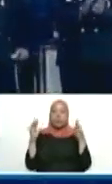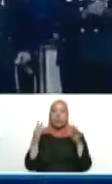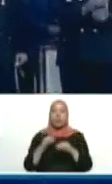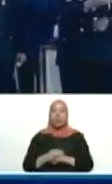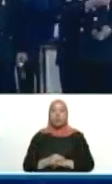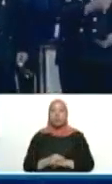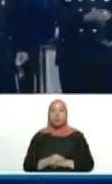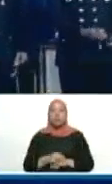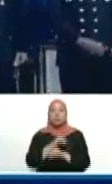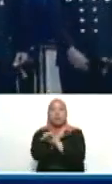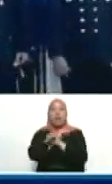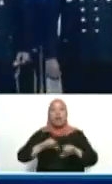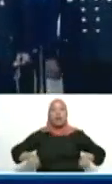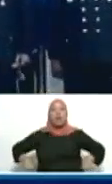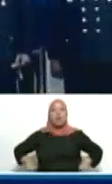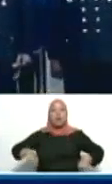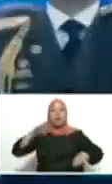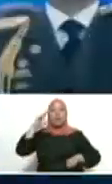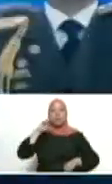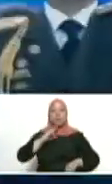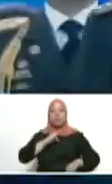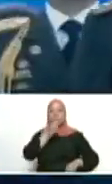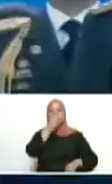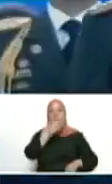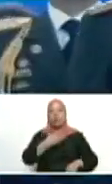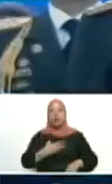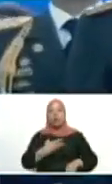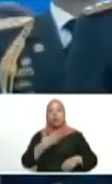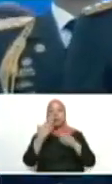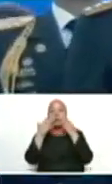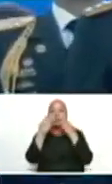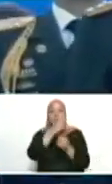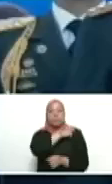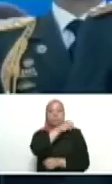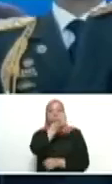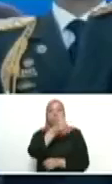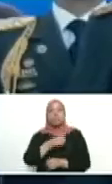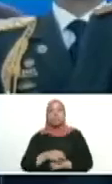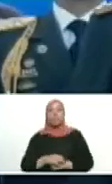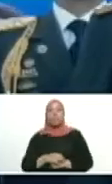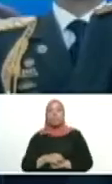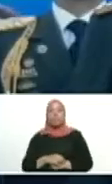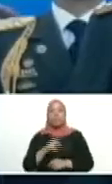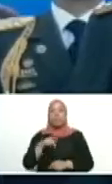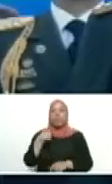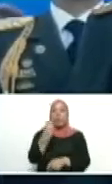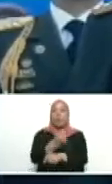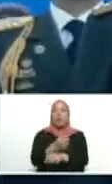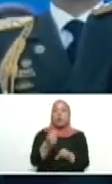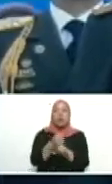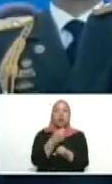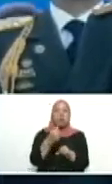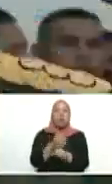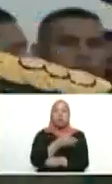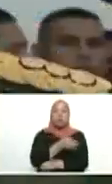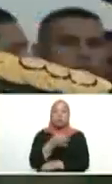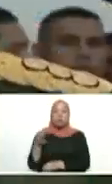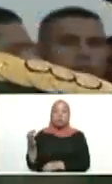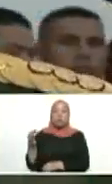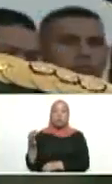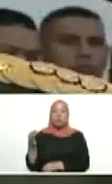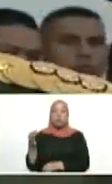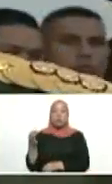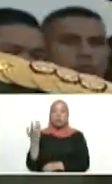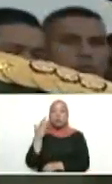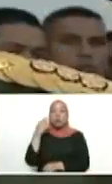En la Guardia Nacional, el mayor general Juvenal ha cumplido una labor extraordinaria.